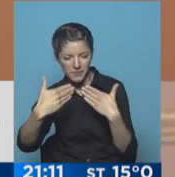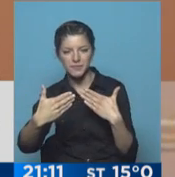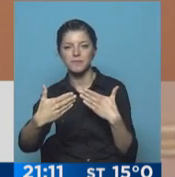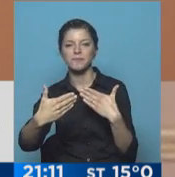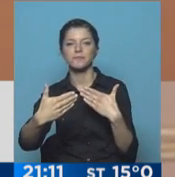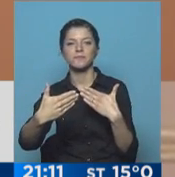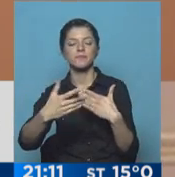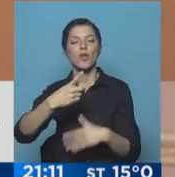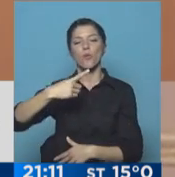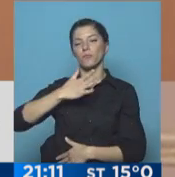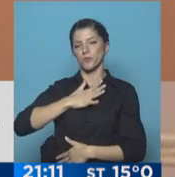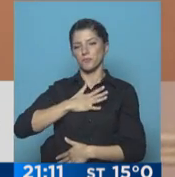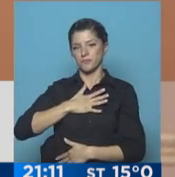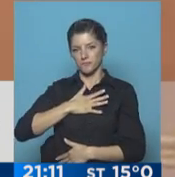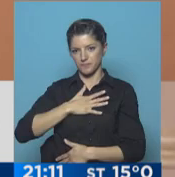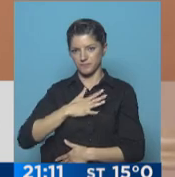cuando tomo,